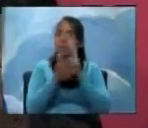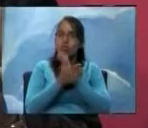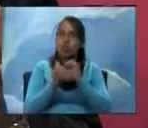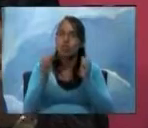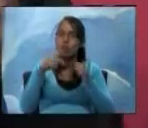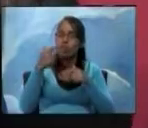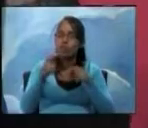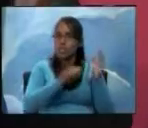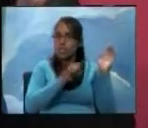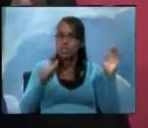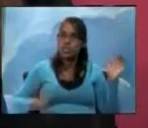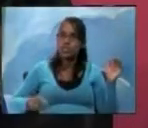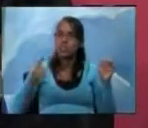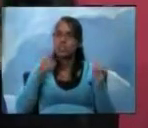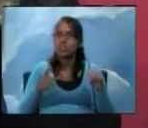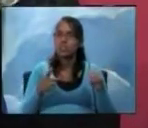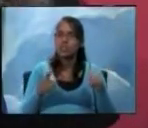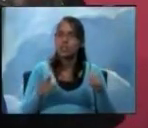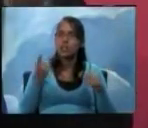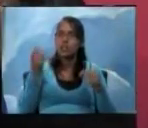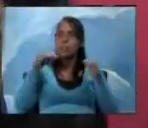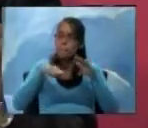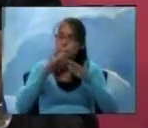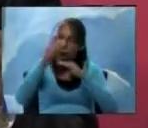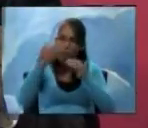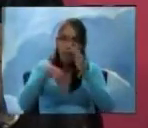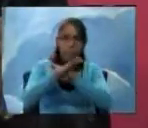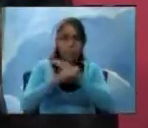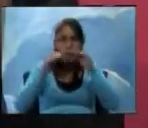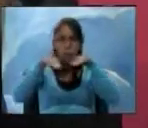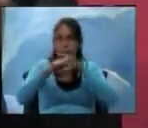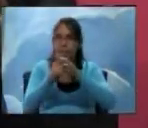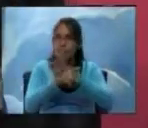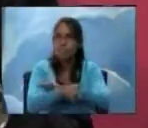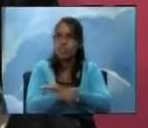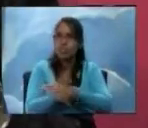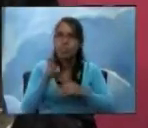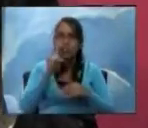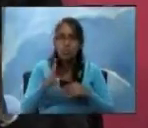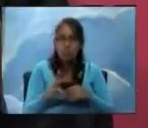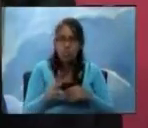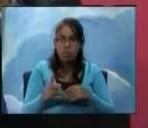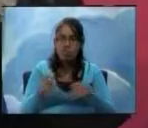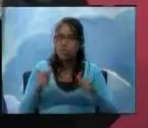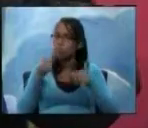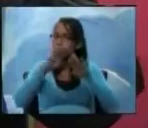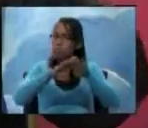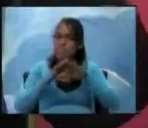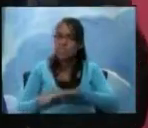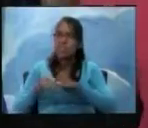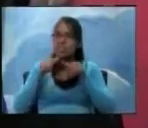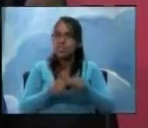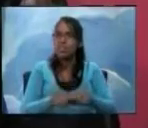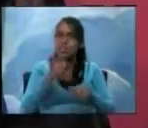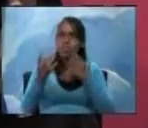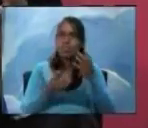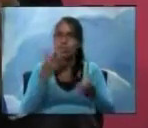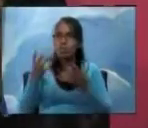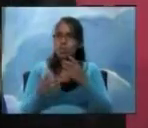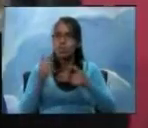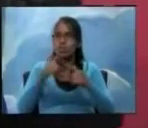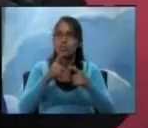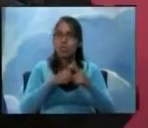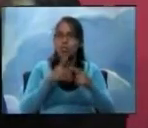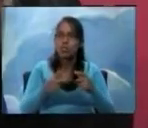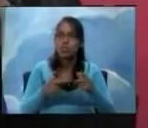dice boga y mar adentro? El Señor nos está diciendo en esta mañana, nosotros boguemos mar adentro. Si usted ve su ministerio estancado, usted ve su ministerio que no está fluyendo como tal,